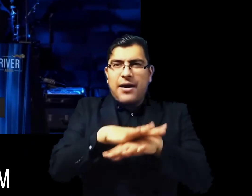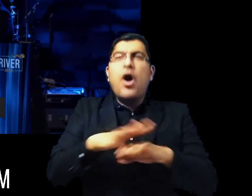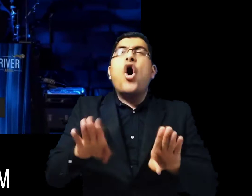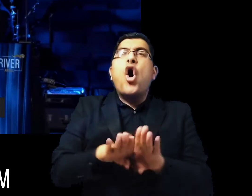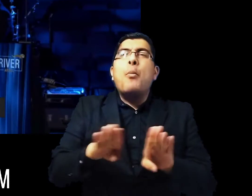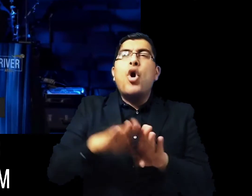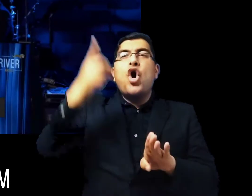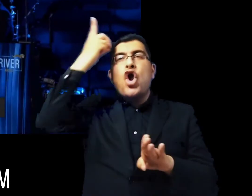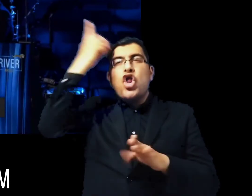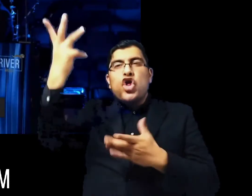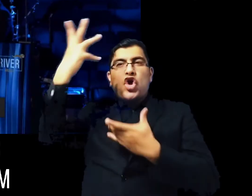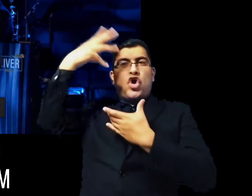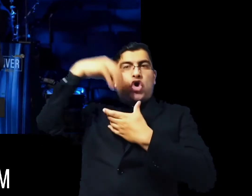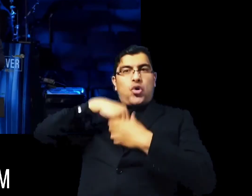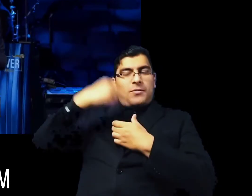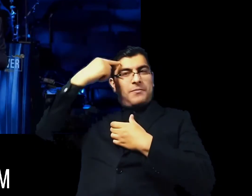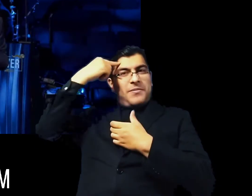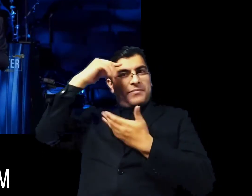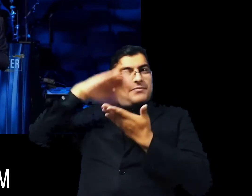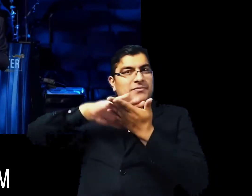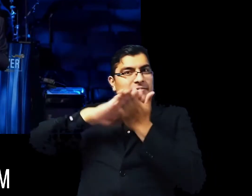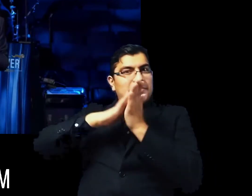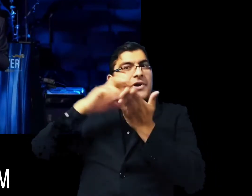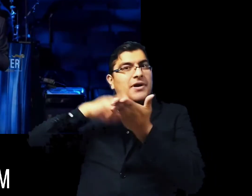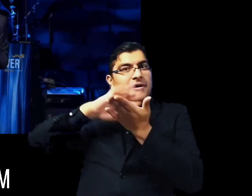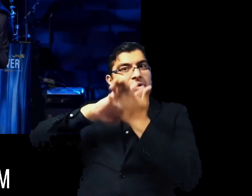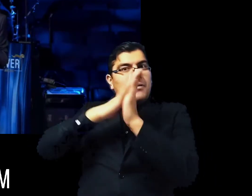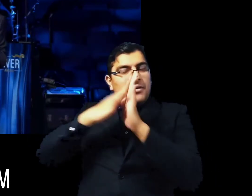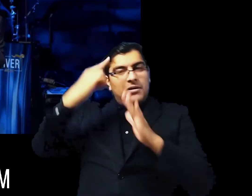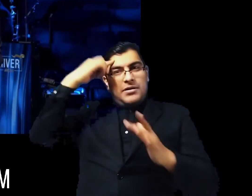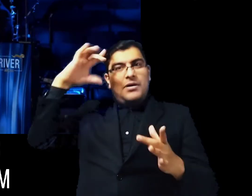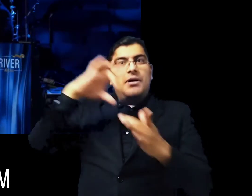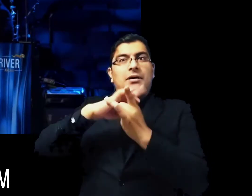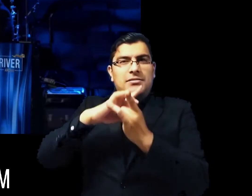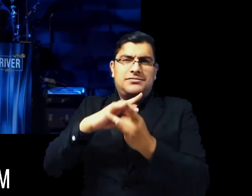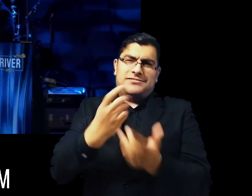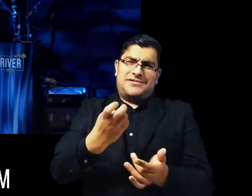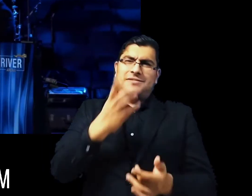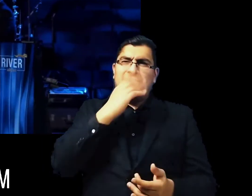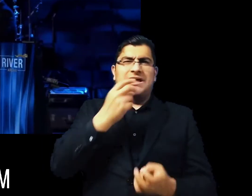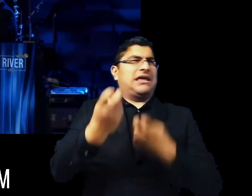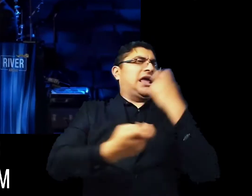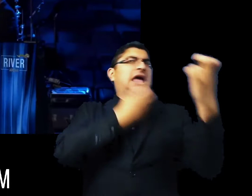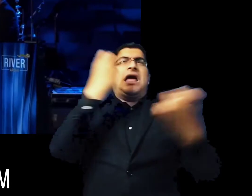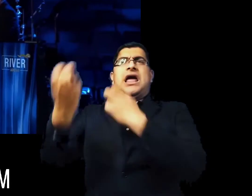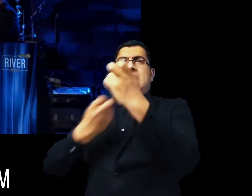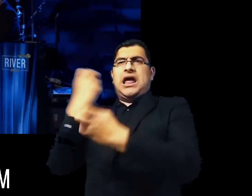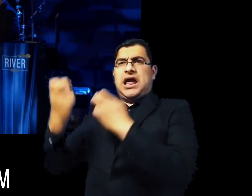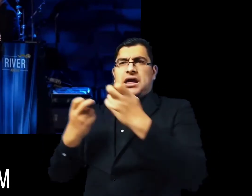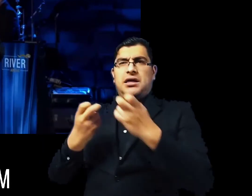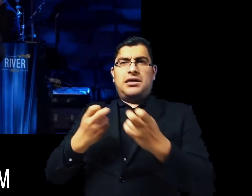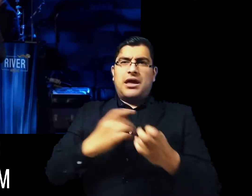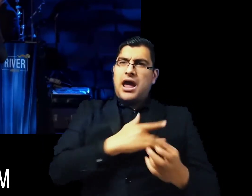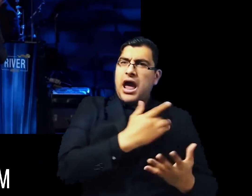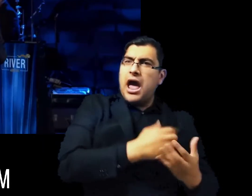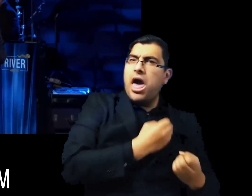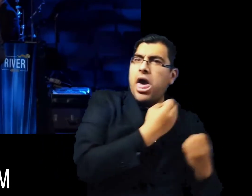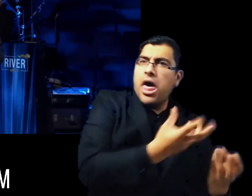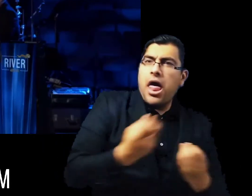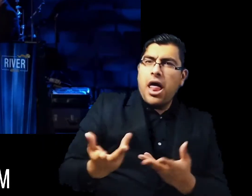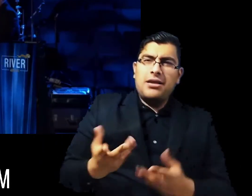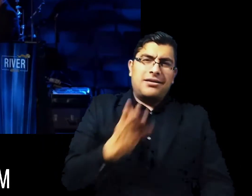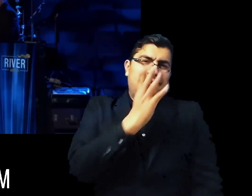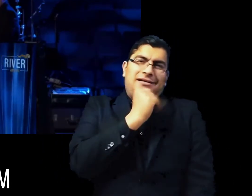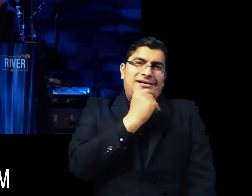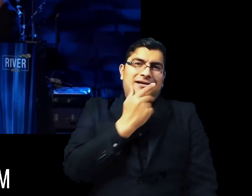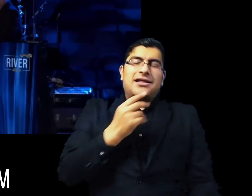mediante la renovación de la mente. Tú no puedes ser una persona crítica y un dador de gracia al mismo tiempo.